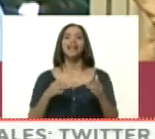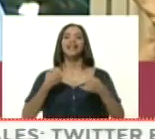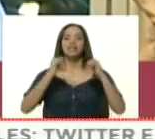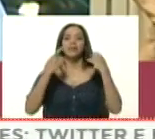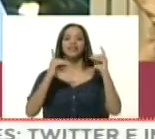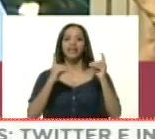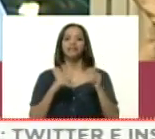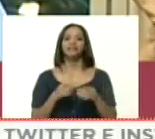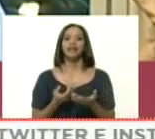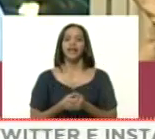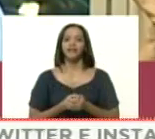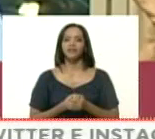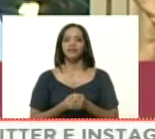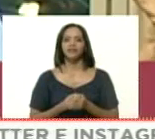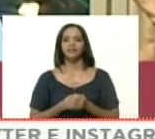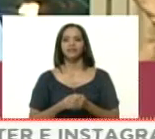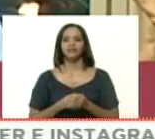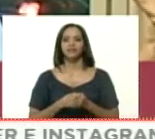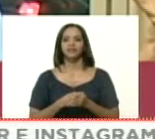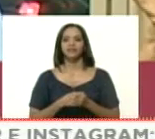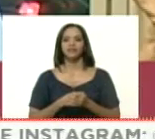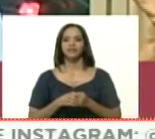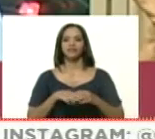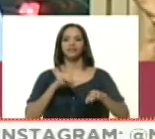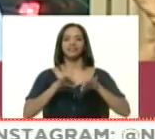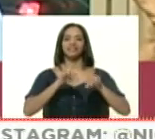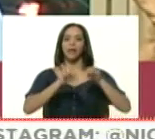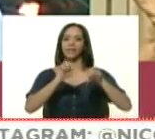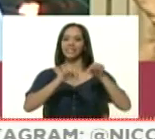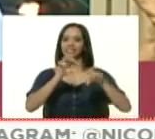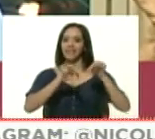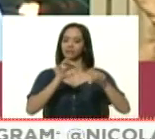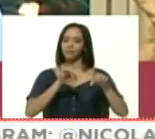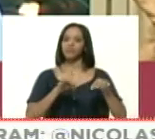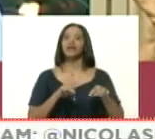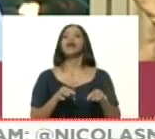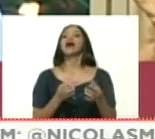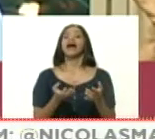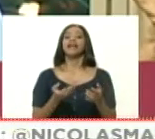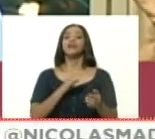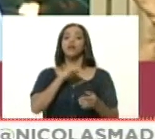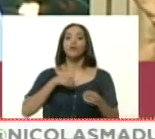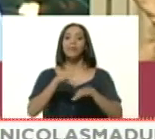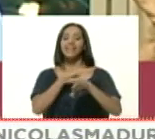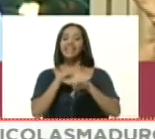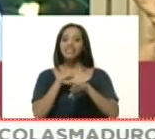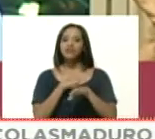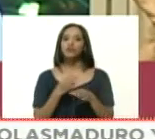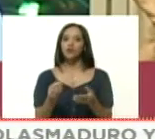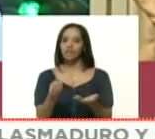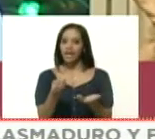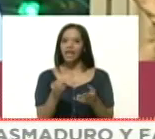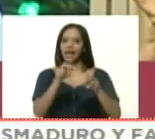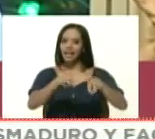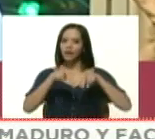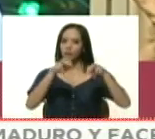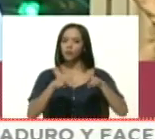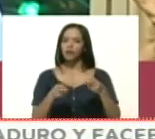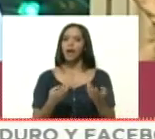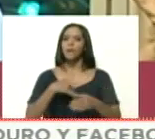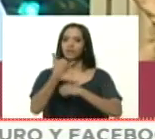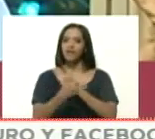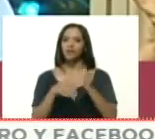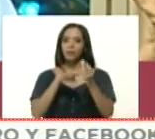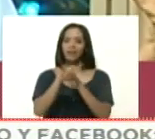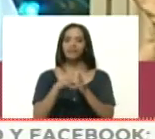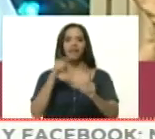semilla. Yo quisiera un comentario de nuestro ministro Castro Soteldo sobre todos estos proyectos, su marcha, las metas y